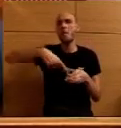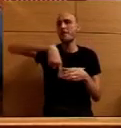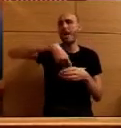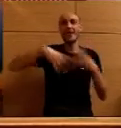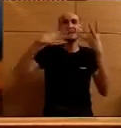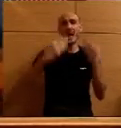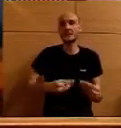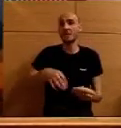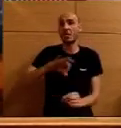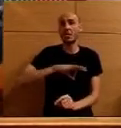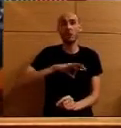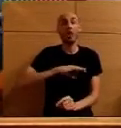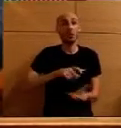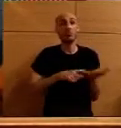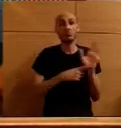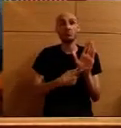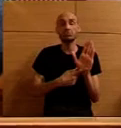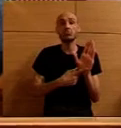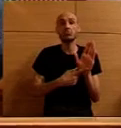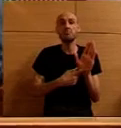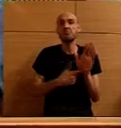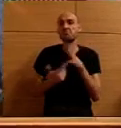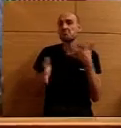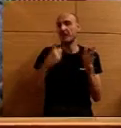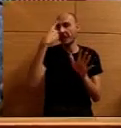hay, si no me equivoco,